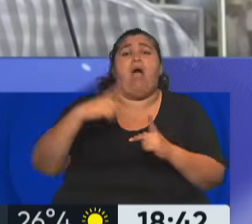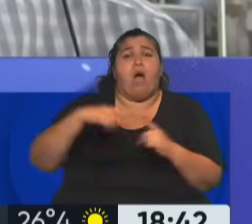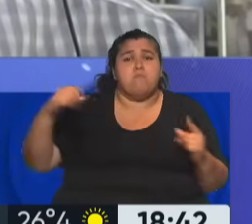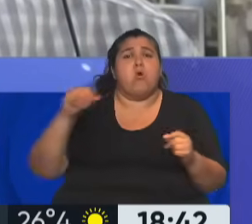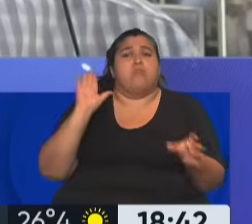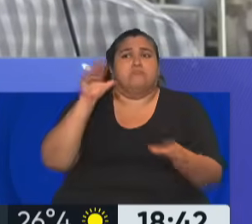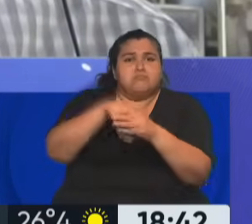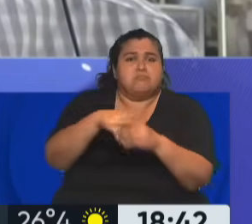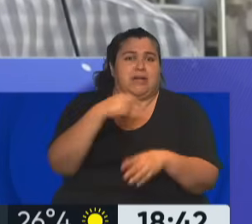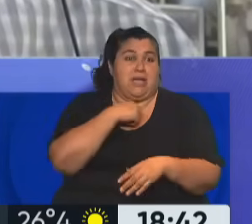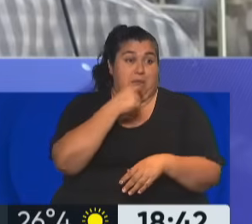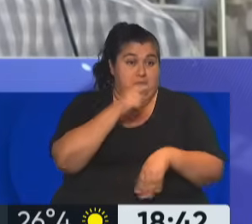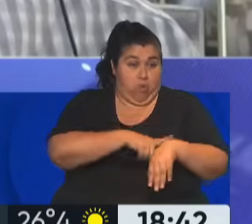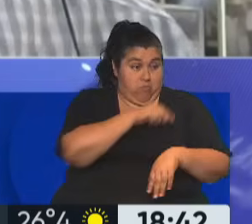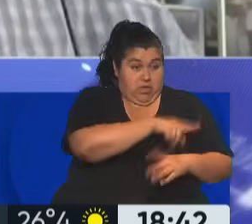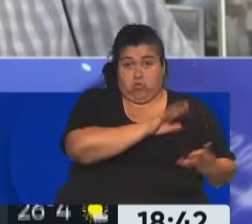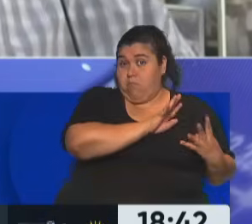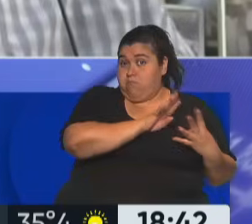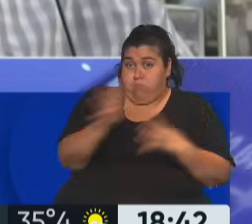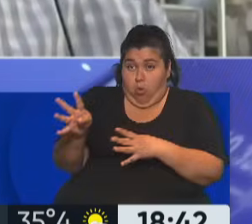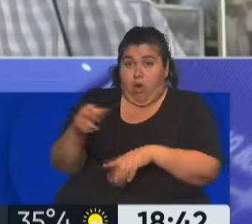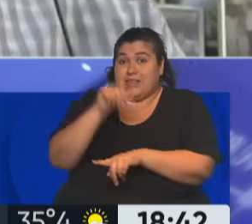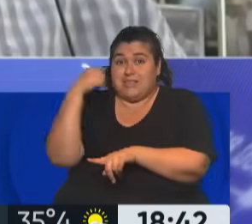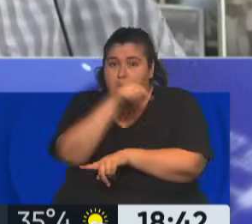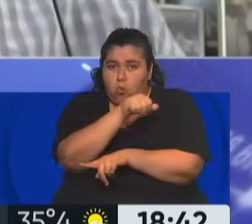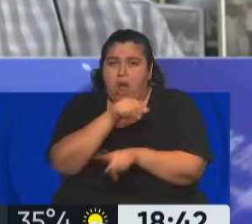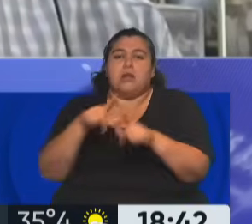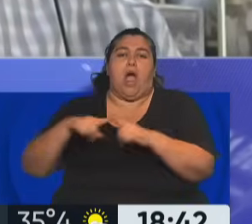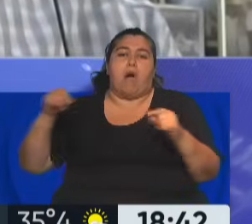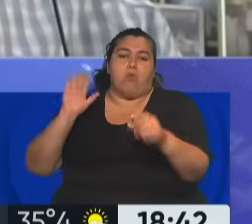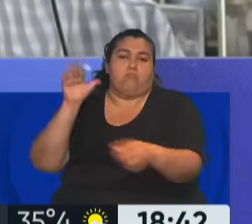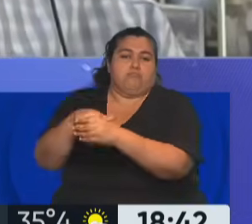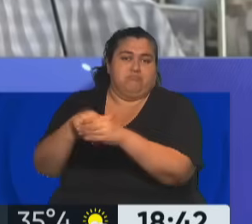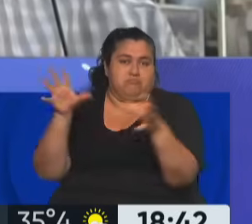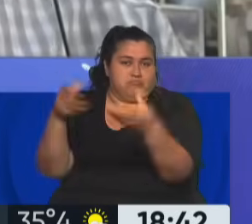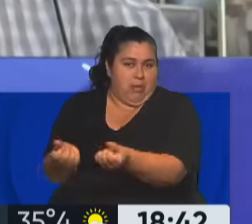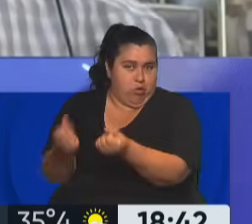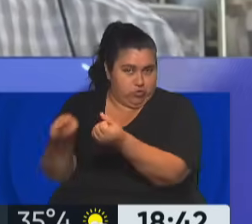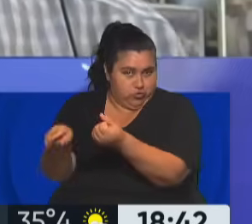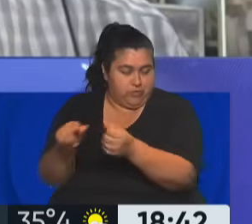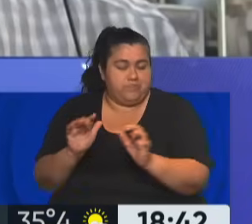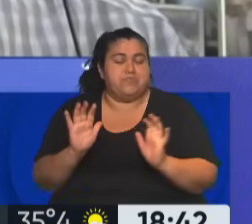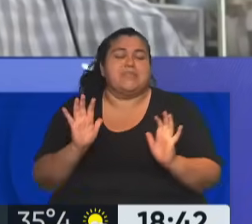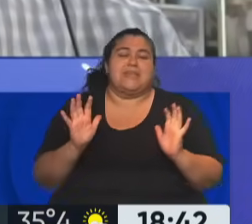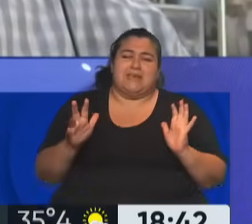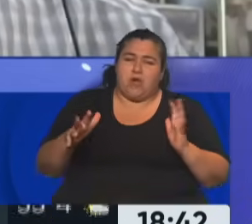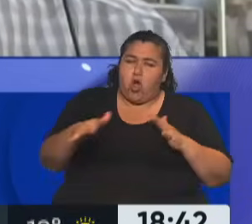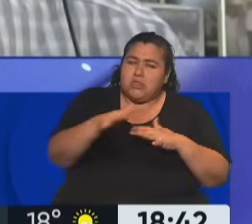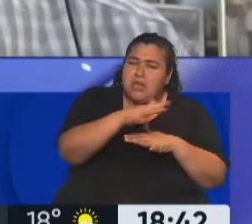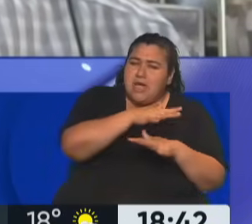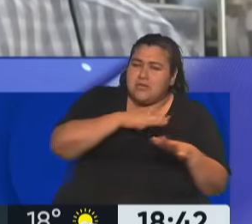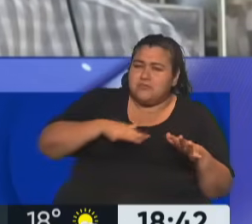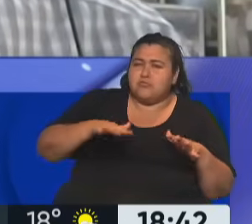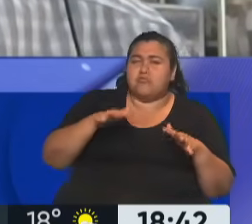en caso de que fuera atacado Taiwán. O sea, hay todo un proceso y un contexto, ¿no?, que define o que de alguna